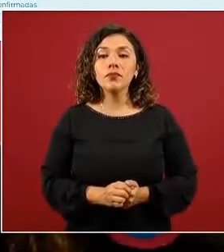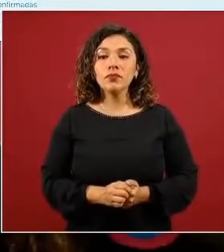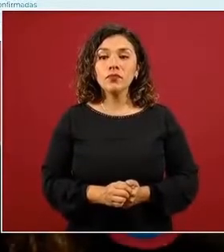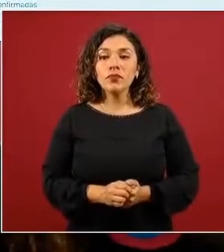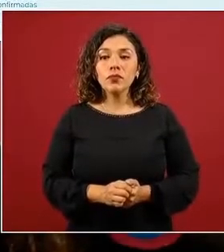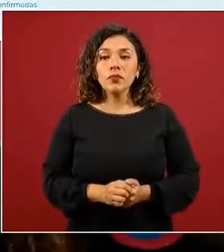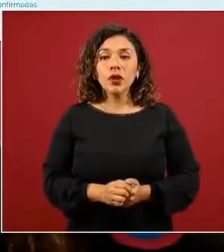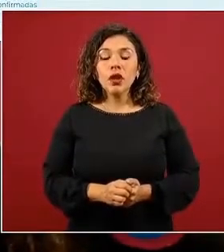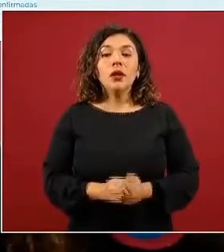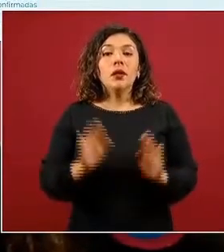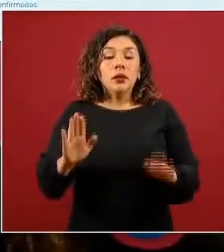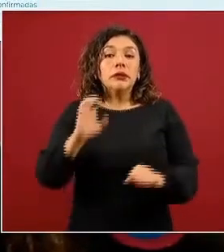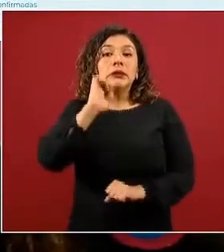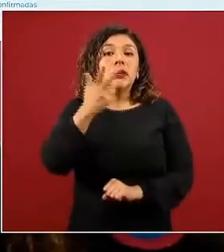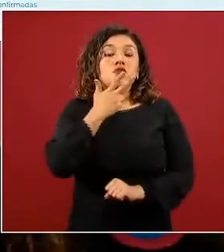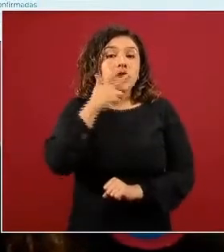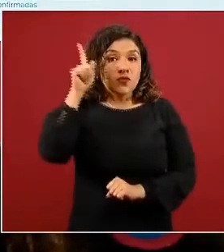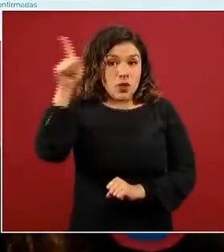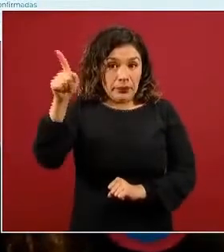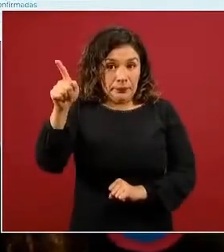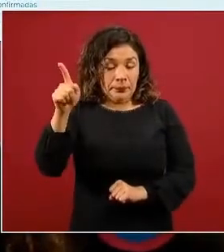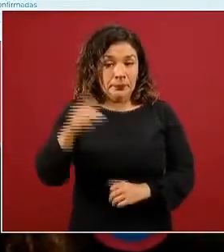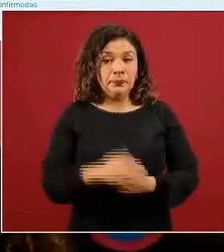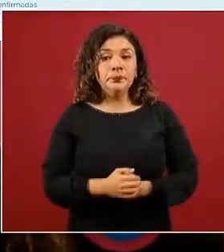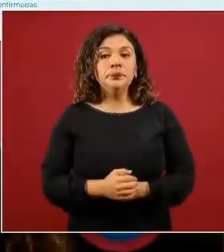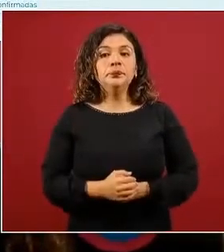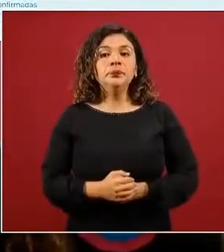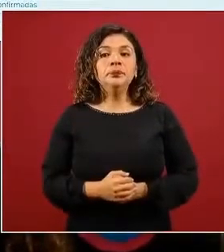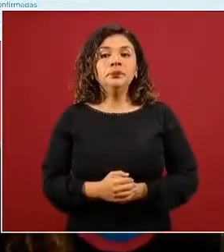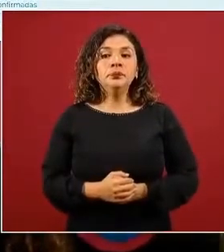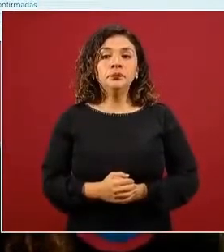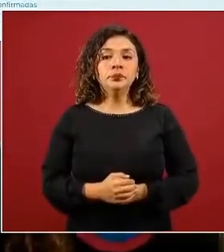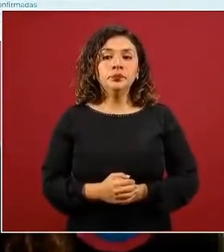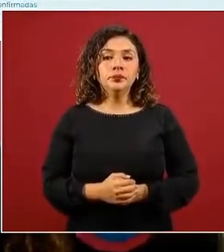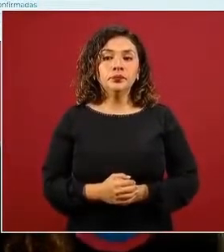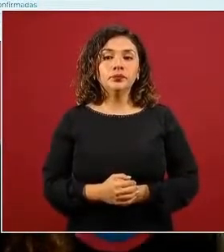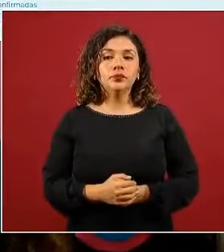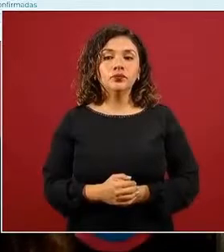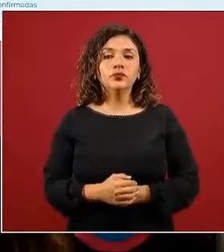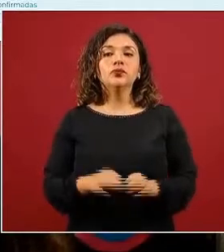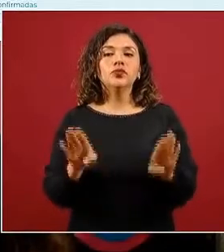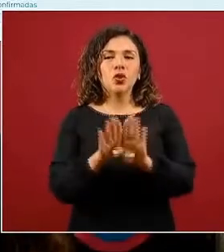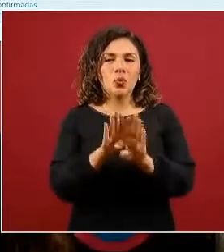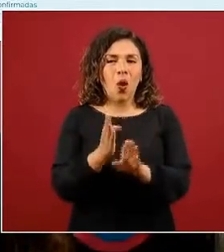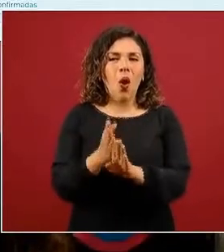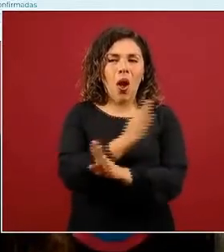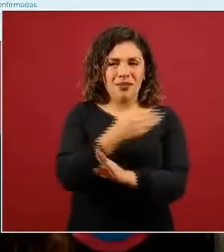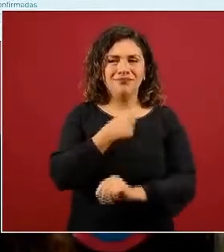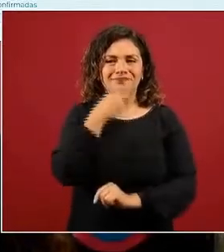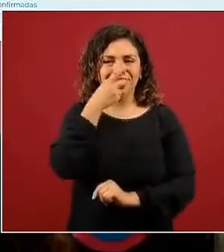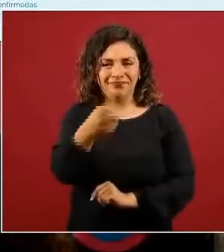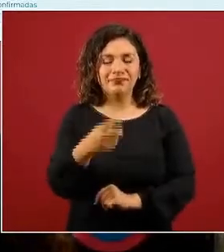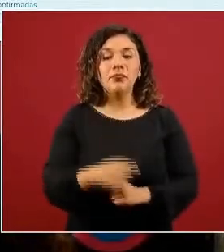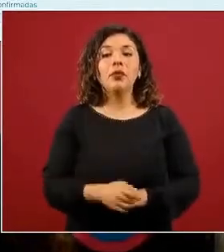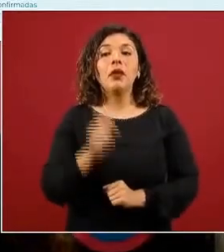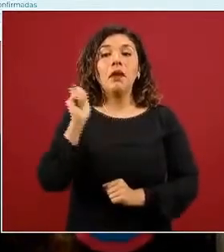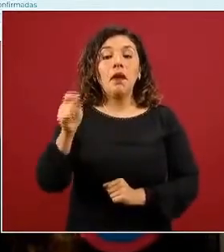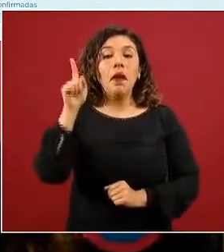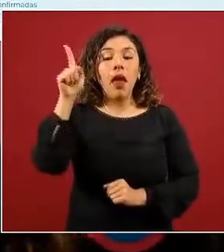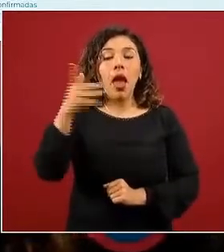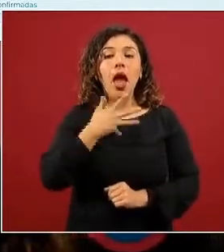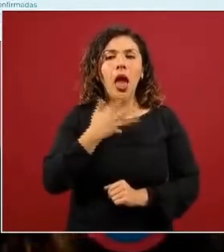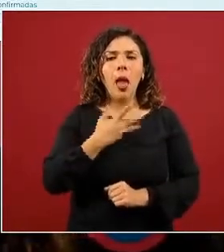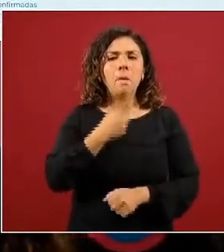Vamos a comentar la situación de Chihuahua, que ilustra precisamente lo que relataba yo hace un rato. Tenemos